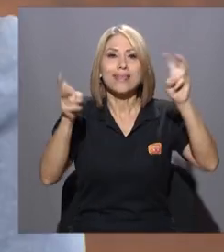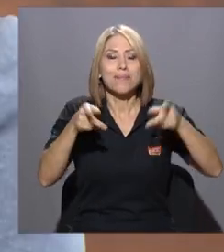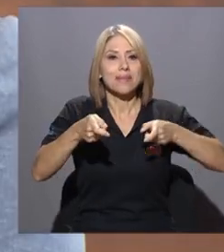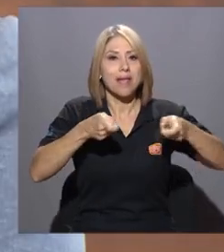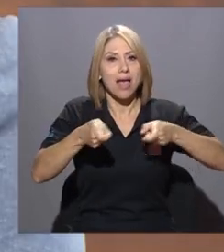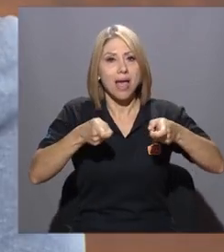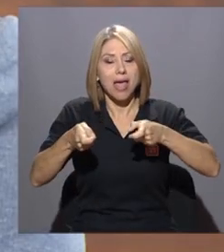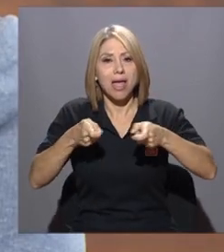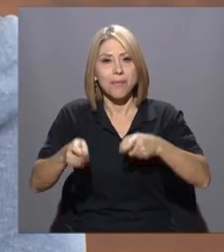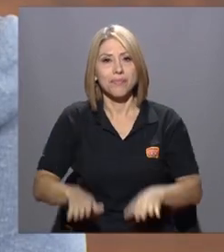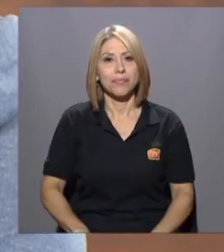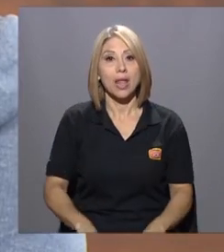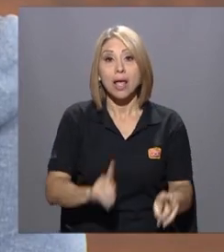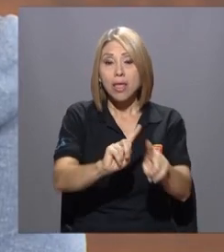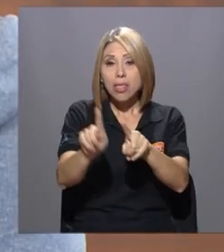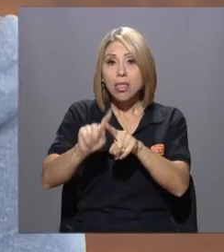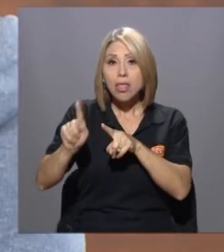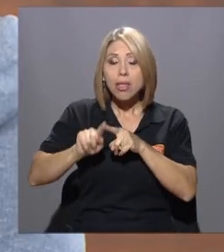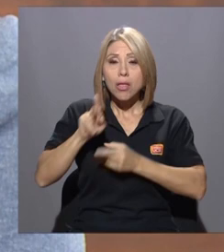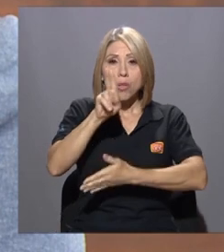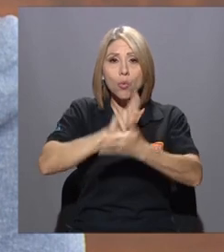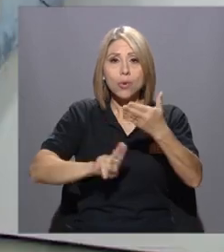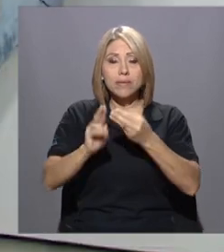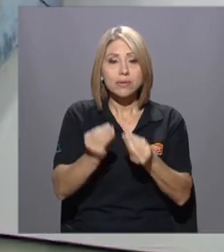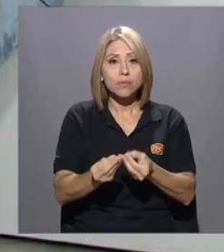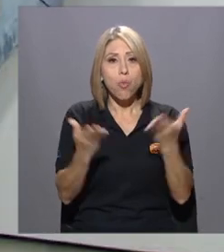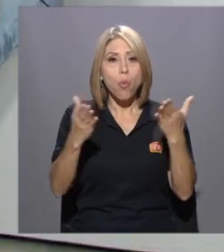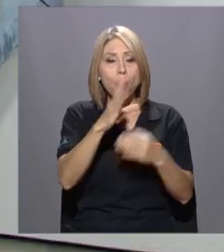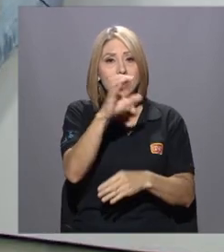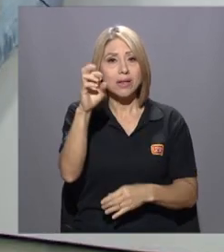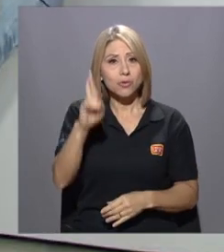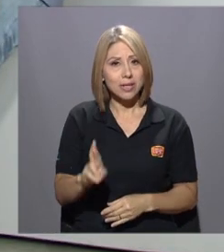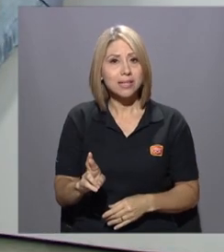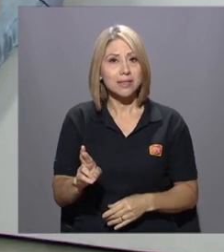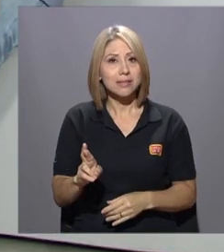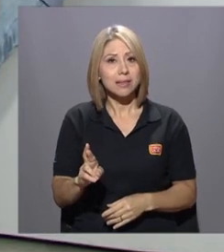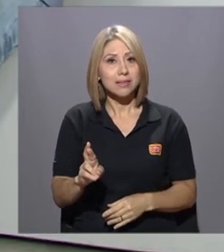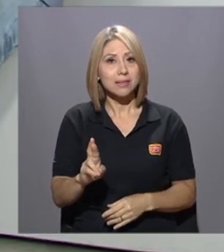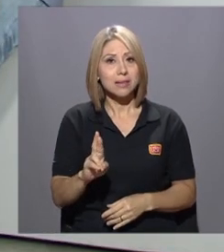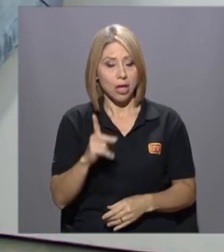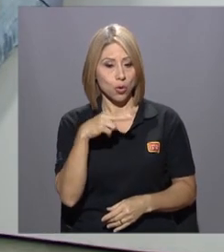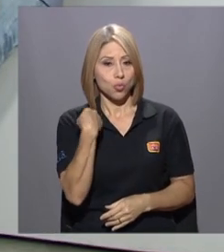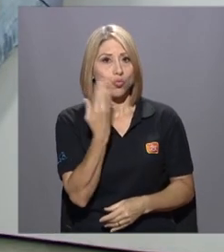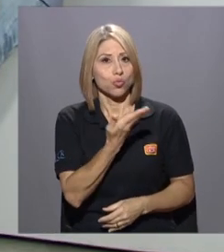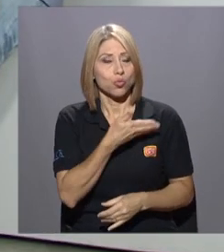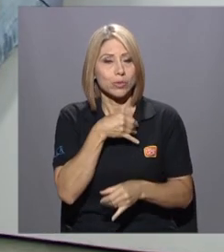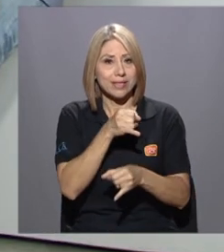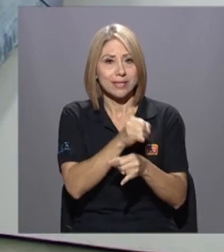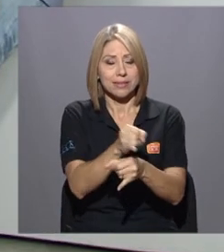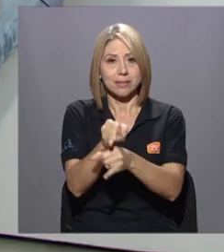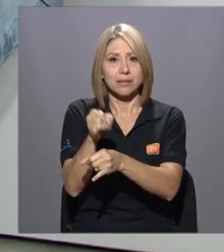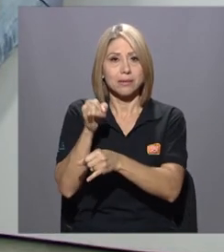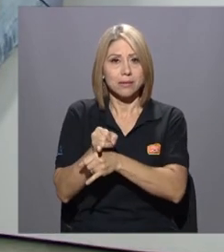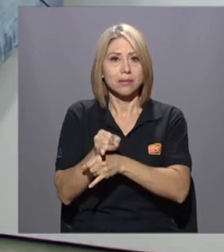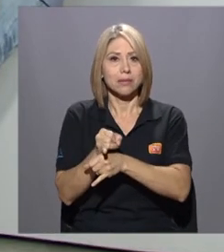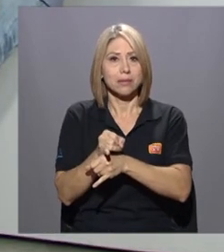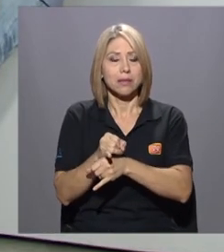administrativos. Las universidades públicas costarricenses somos instituciones que tenemos